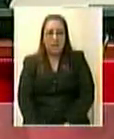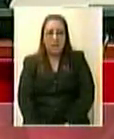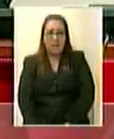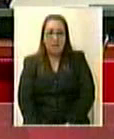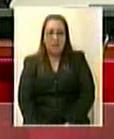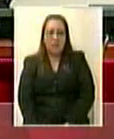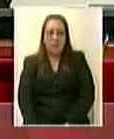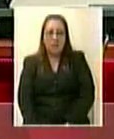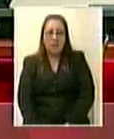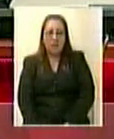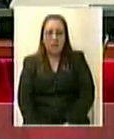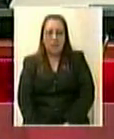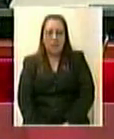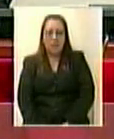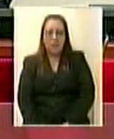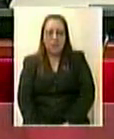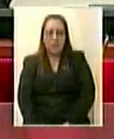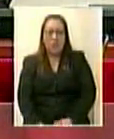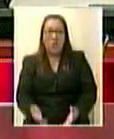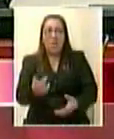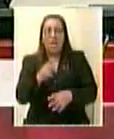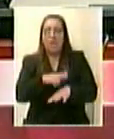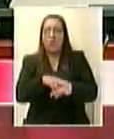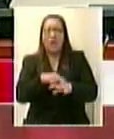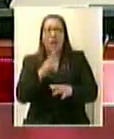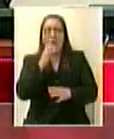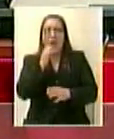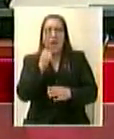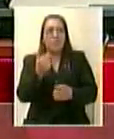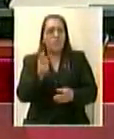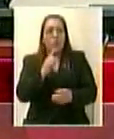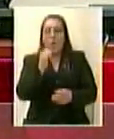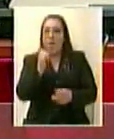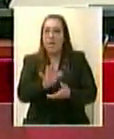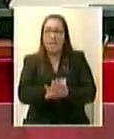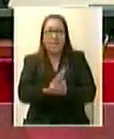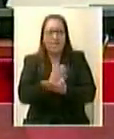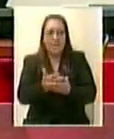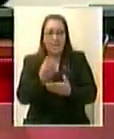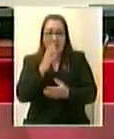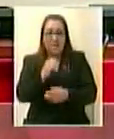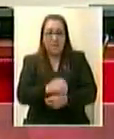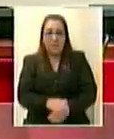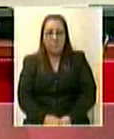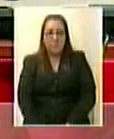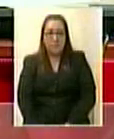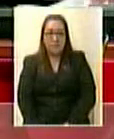una bebida natural, fresca, de naranjas. O sea, no existe. Siguiente.